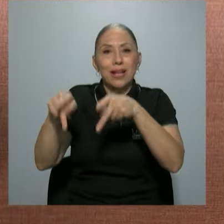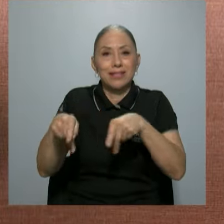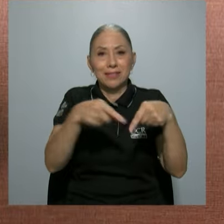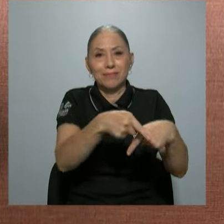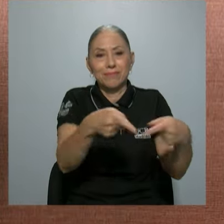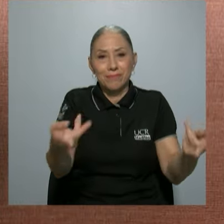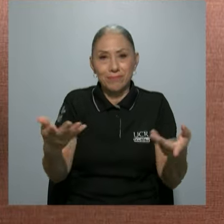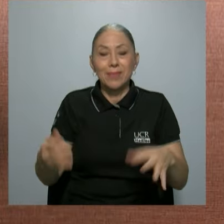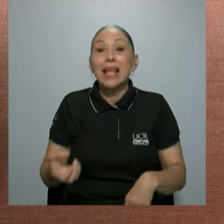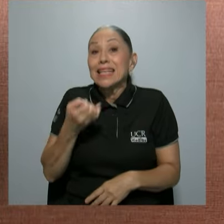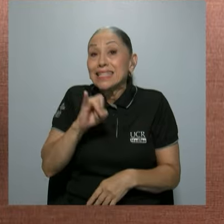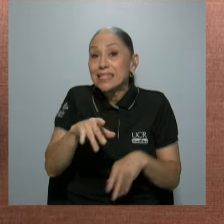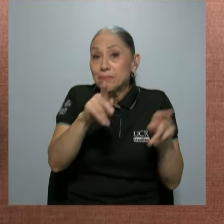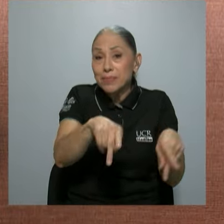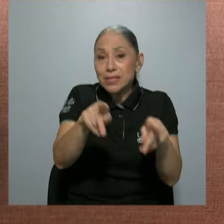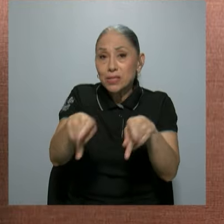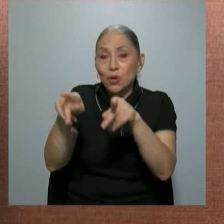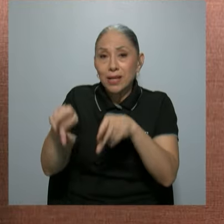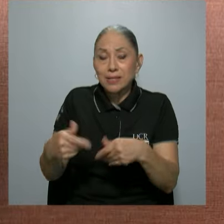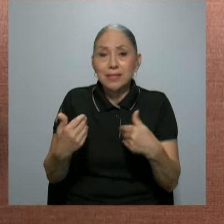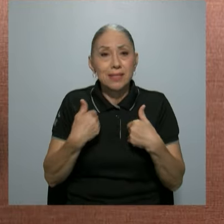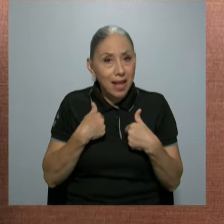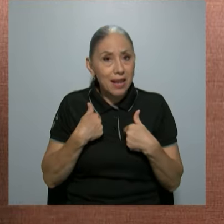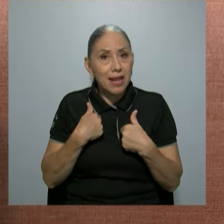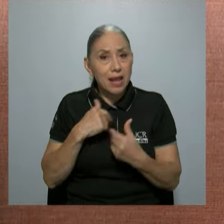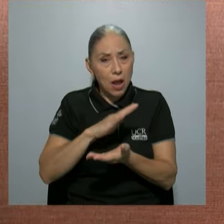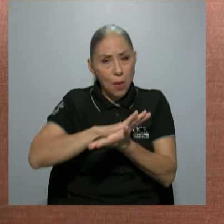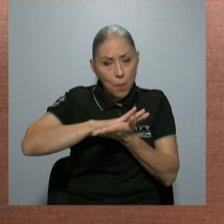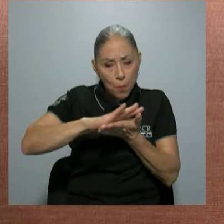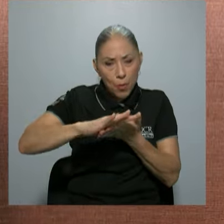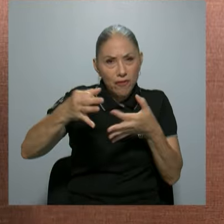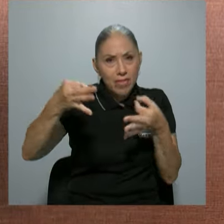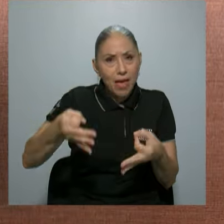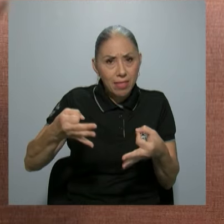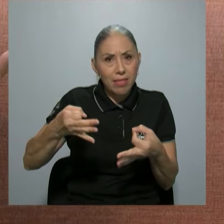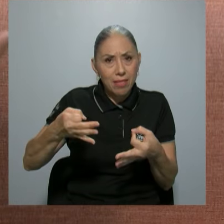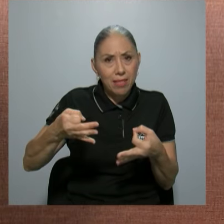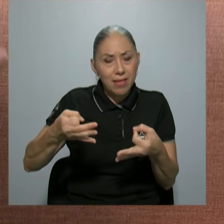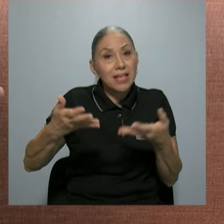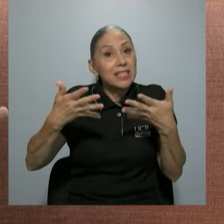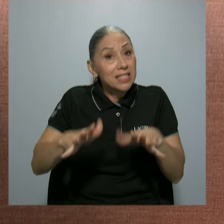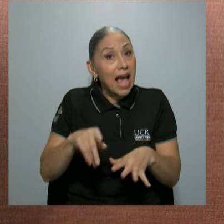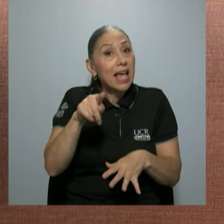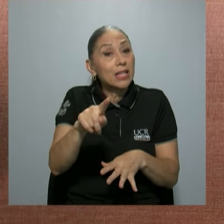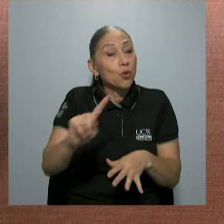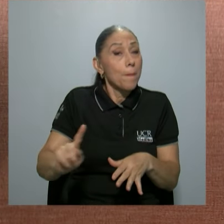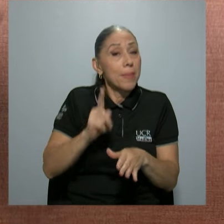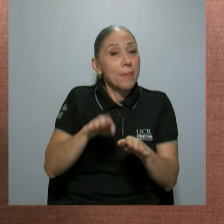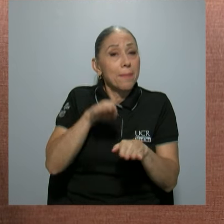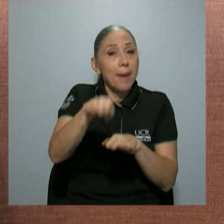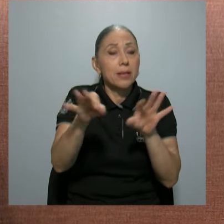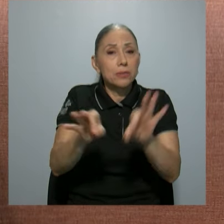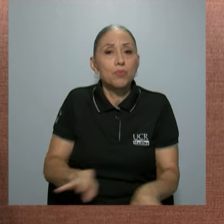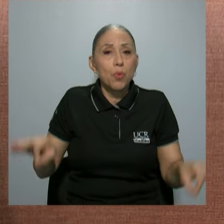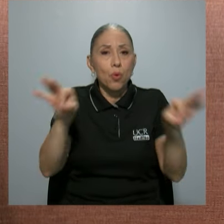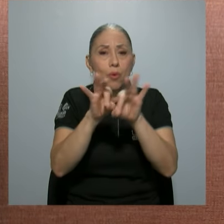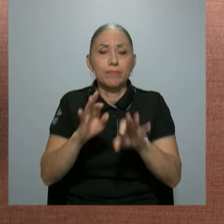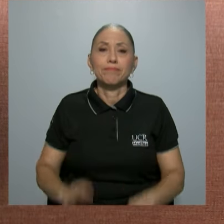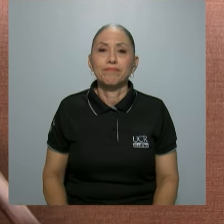si las personas tienen probidad, eso ya es un primer paso importante. Ahora, en cuanto a